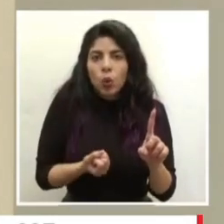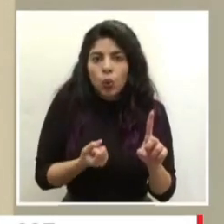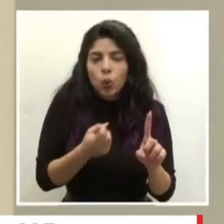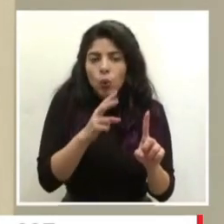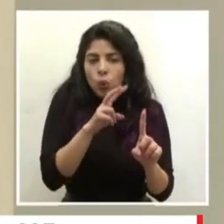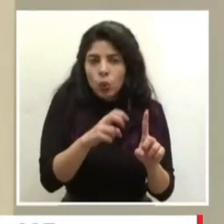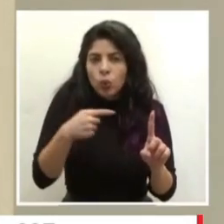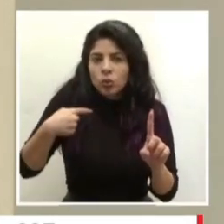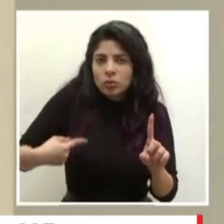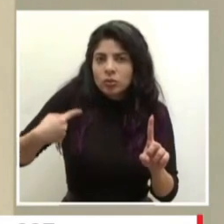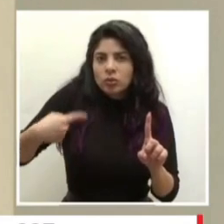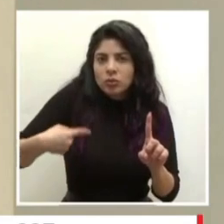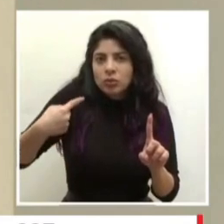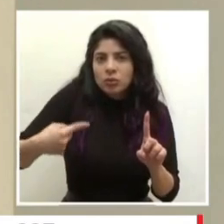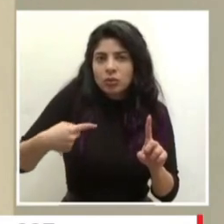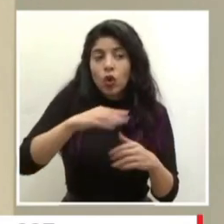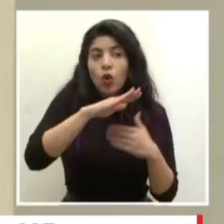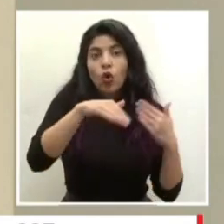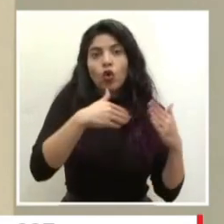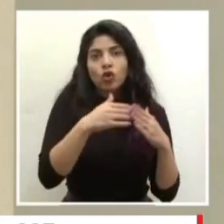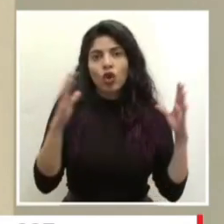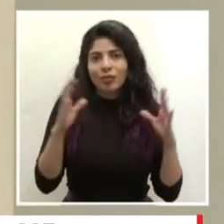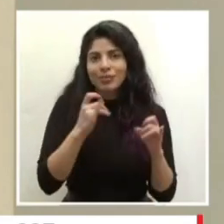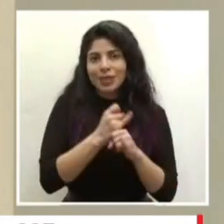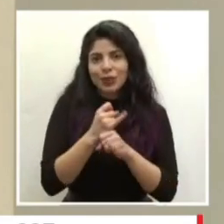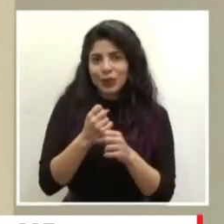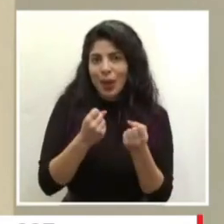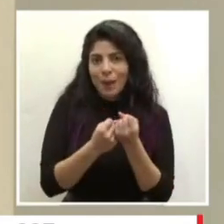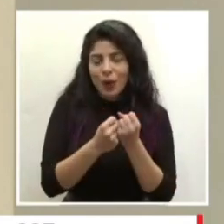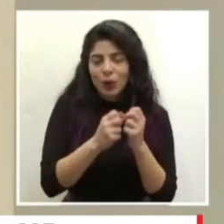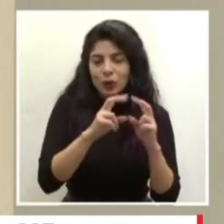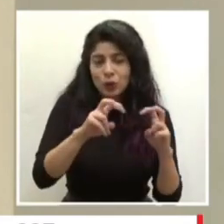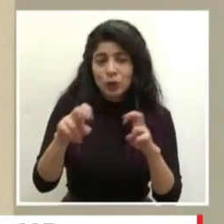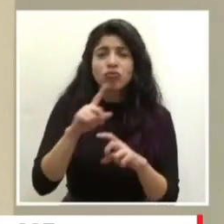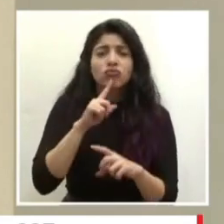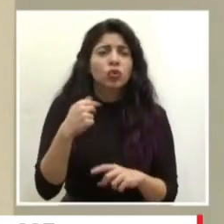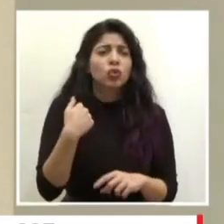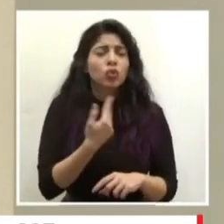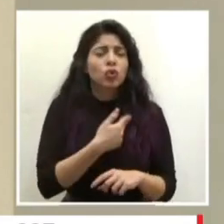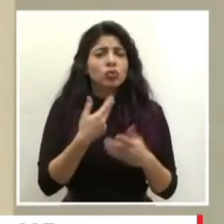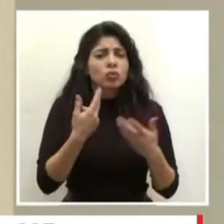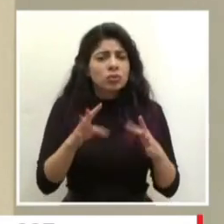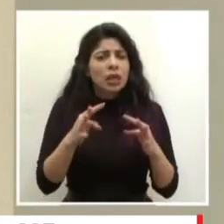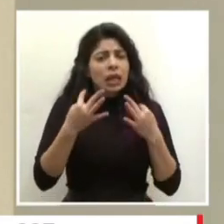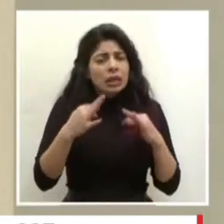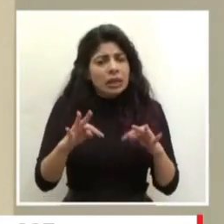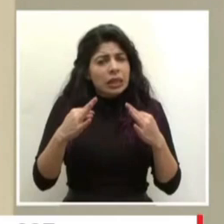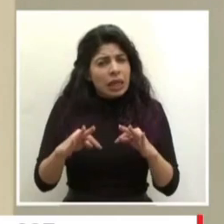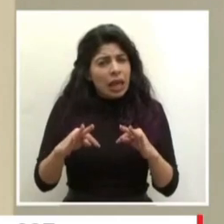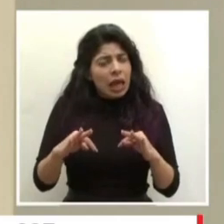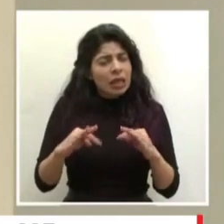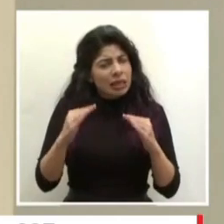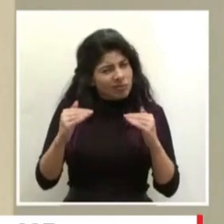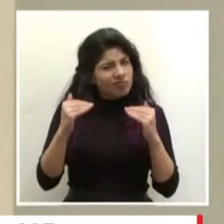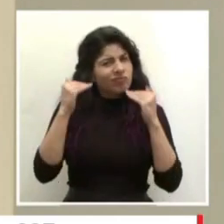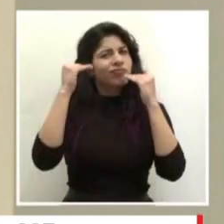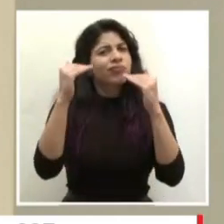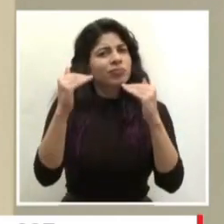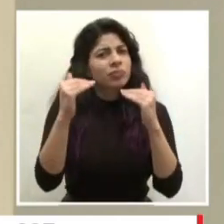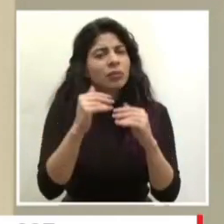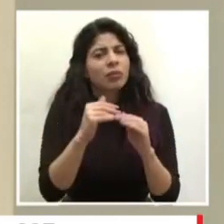diferentes momentos con todas las instancias que apoyan esto. Así que nos hemos estado tratando de llevar al más alto nivel el